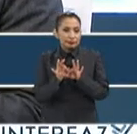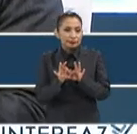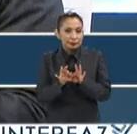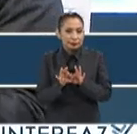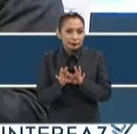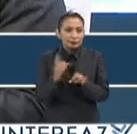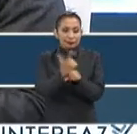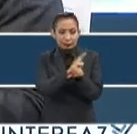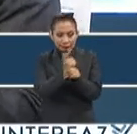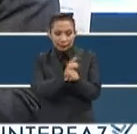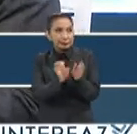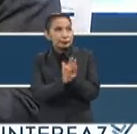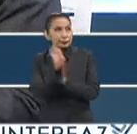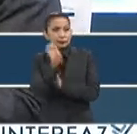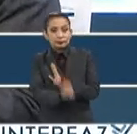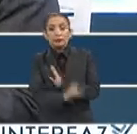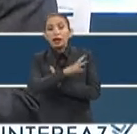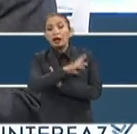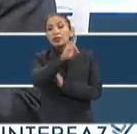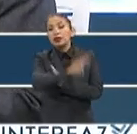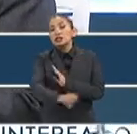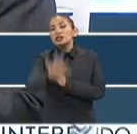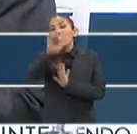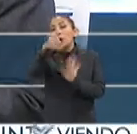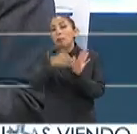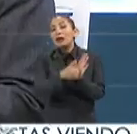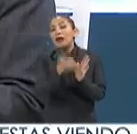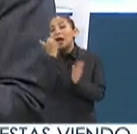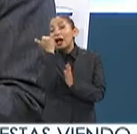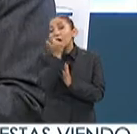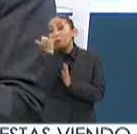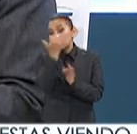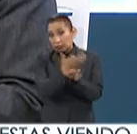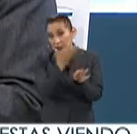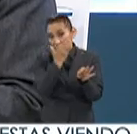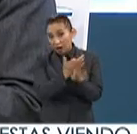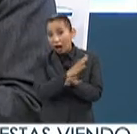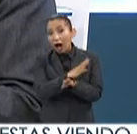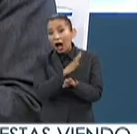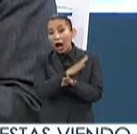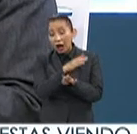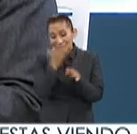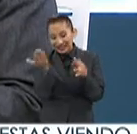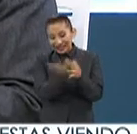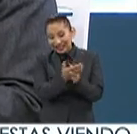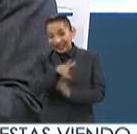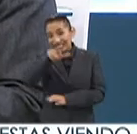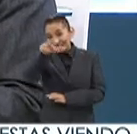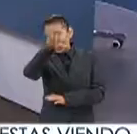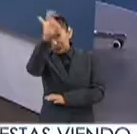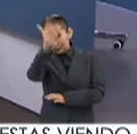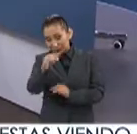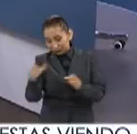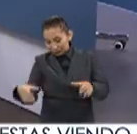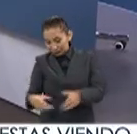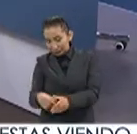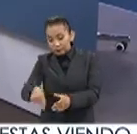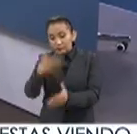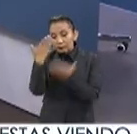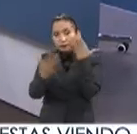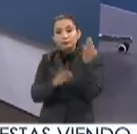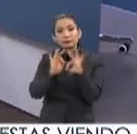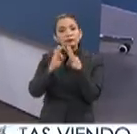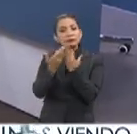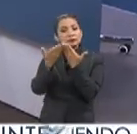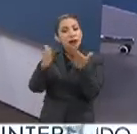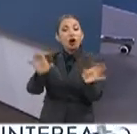En licenciaturas, por ejemplo, hay 205 mil estudiantes ahorita, de los cuales el 17% estudia en